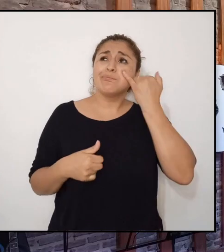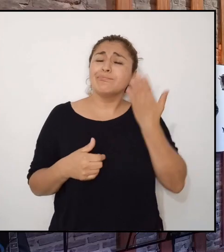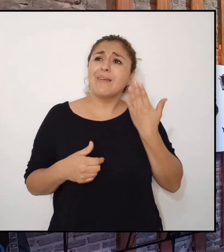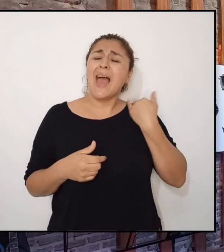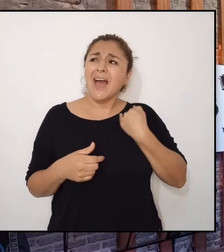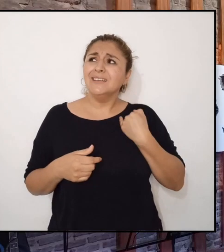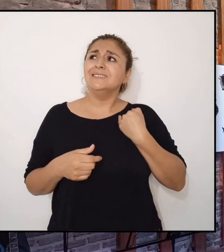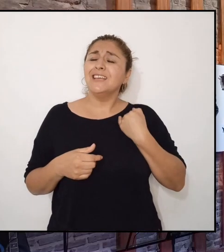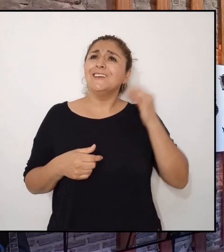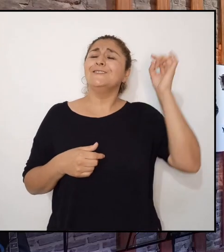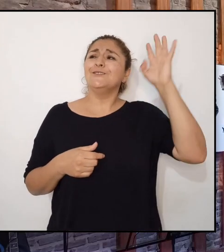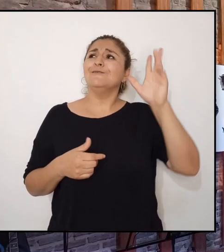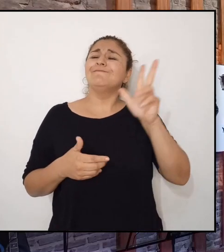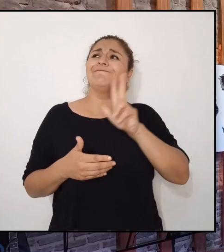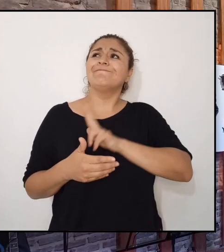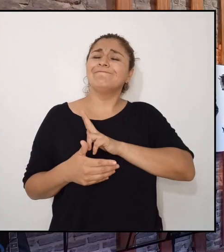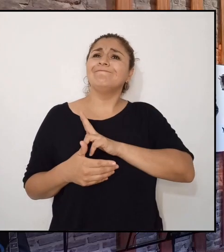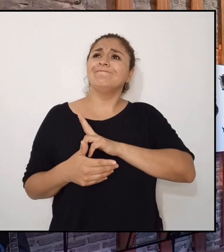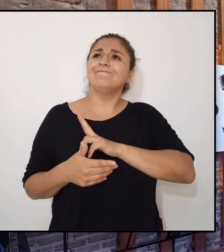¿cómo adoramos a Dios?